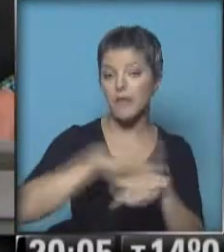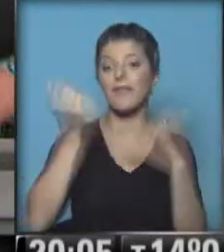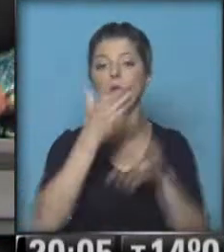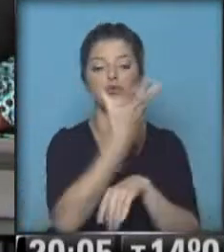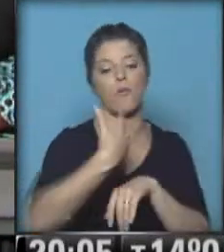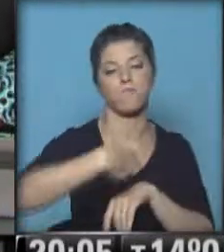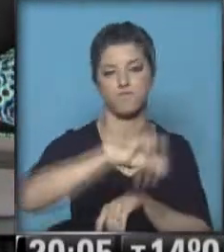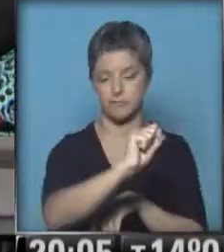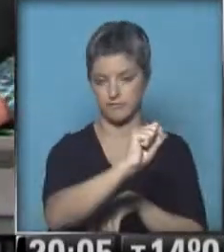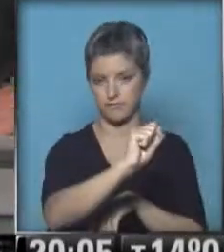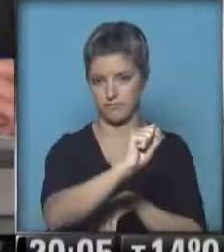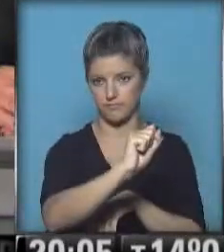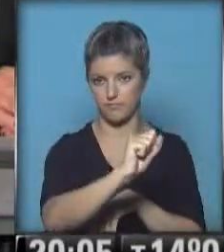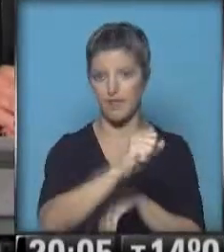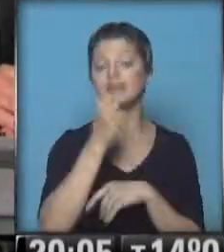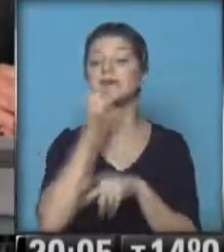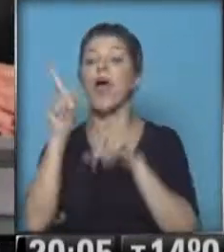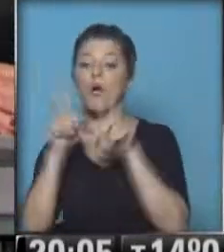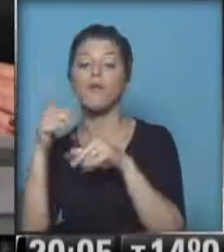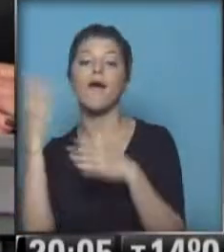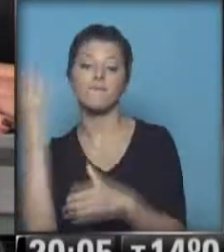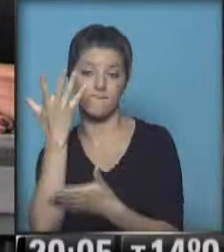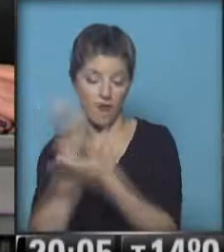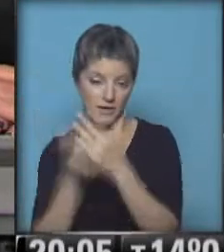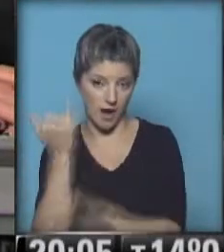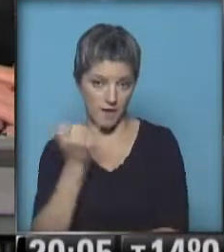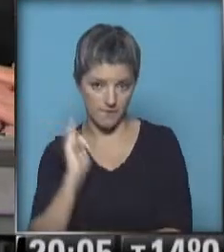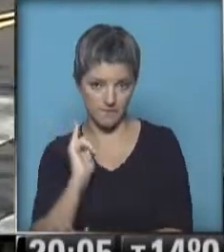a través de las grúas cuando cometen infracciones.